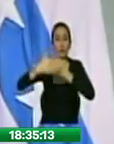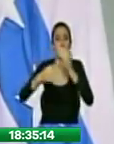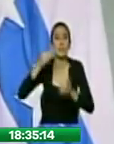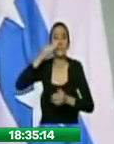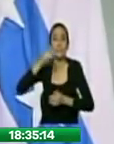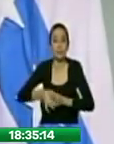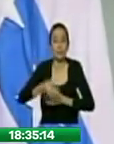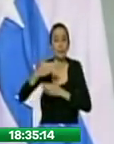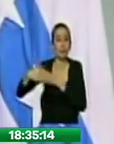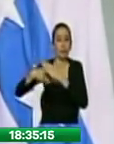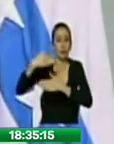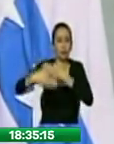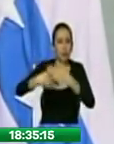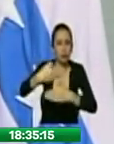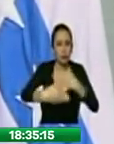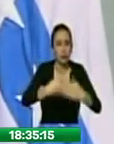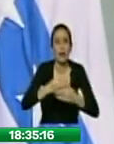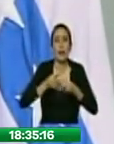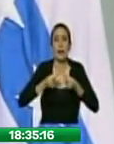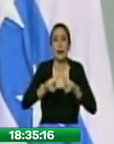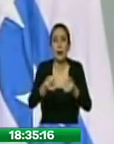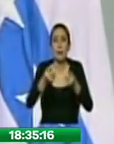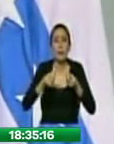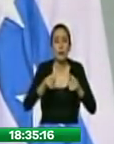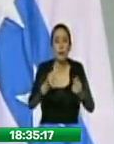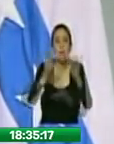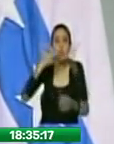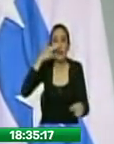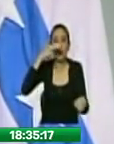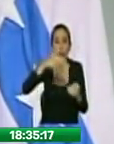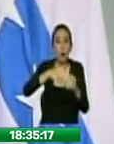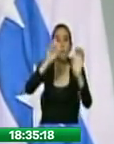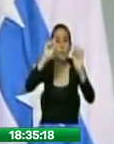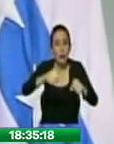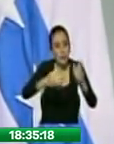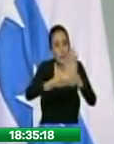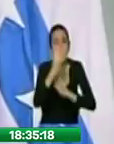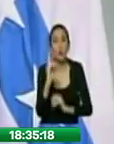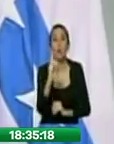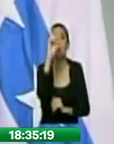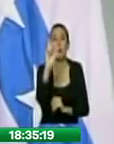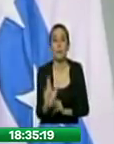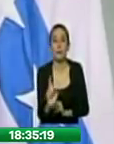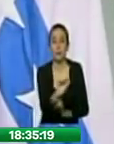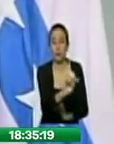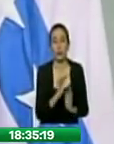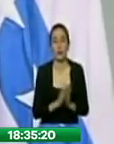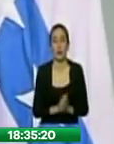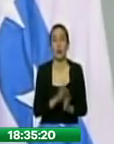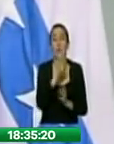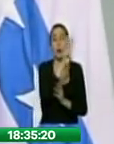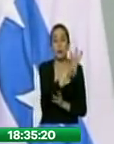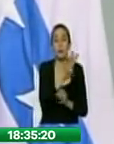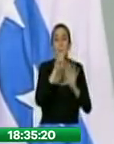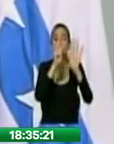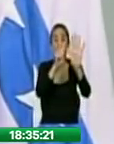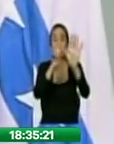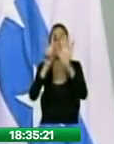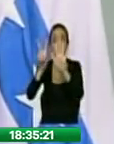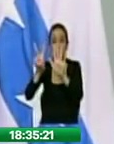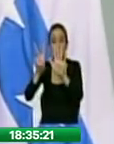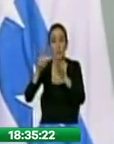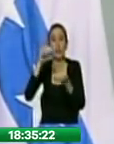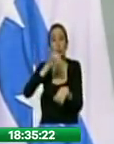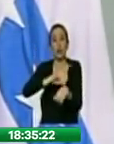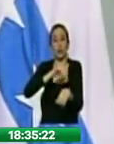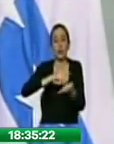diarias adicionales a la capacidad ya instalada en la ciudad de Guayaquil. Hemos contratado 497 nuevos médicos para atender esta